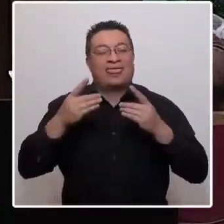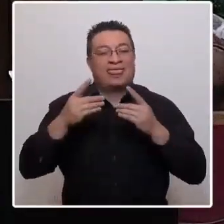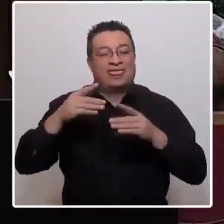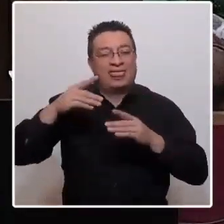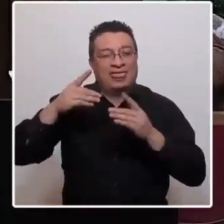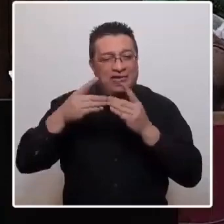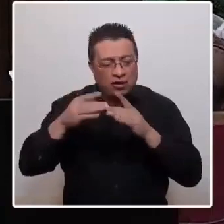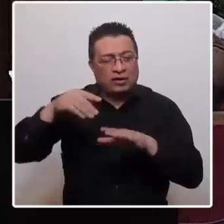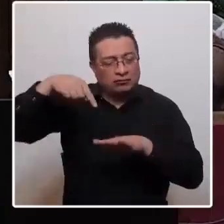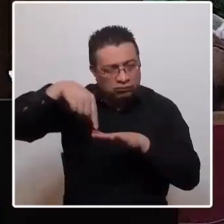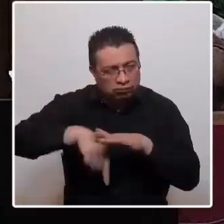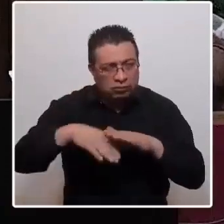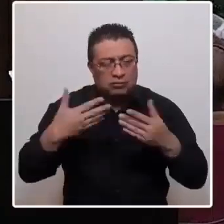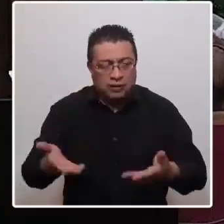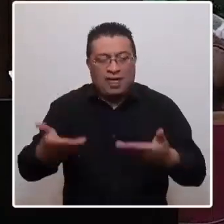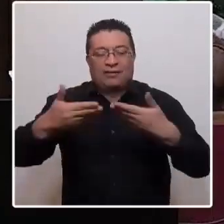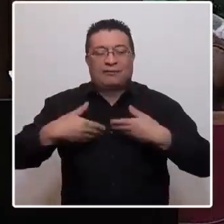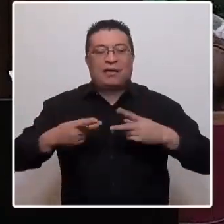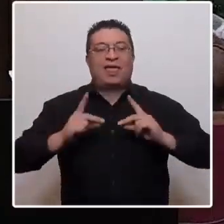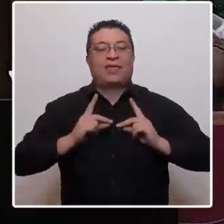Así que muchísimas gracias.